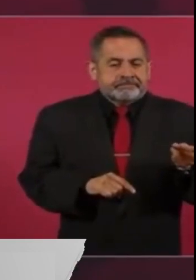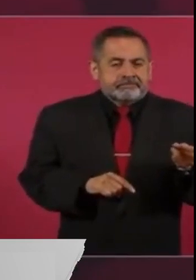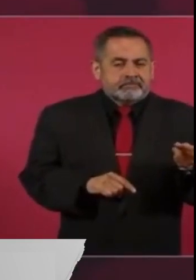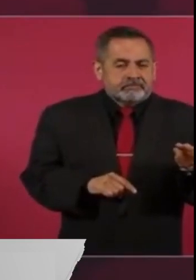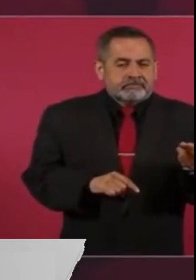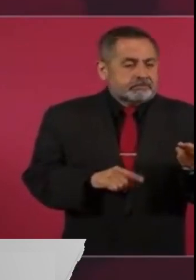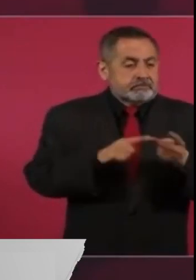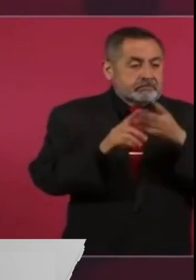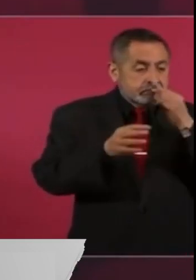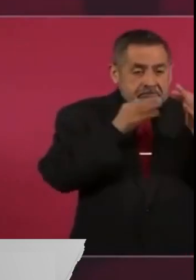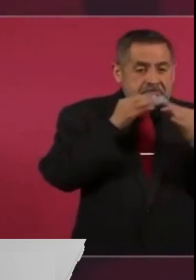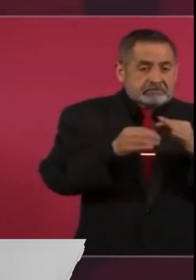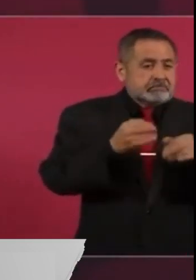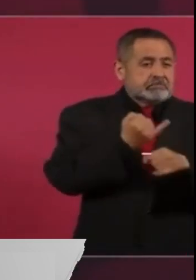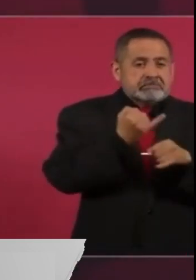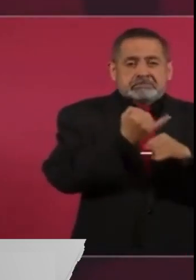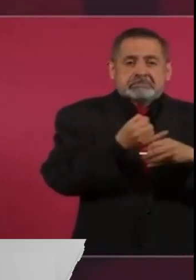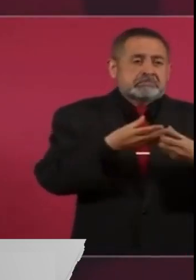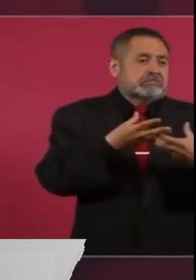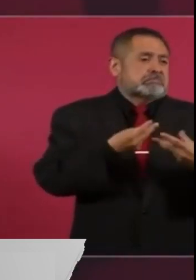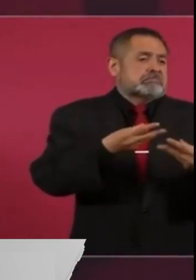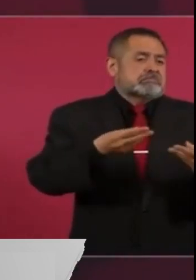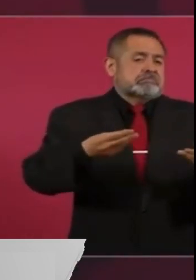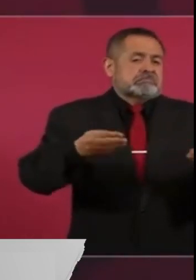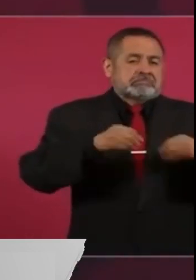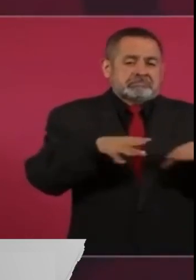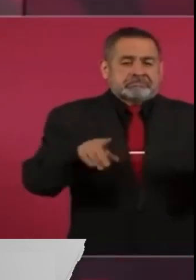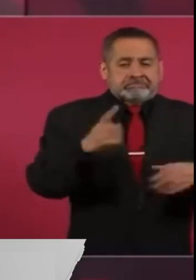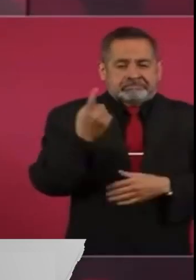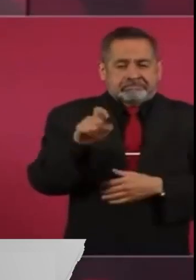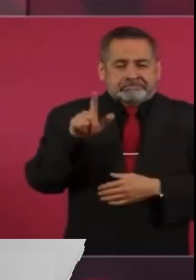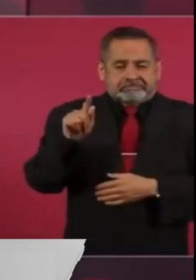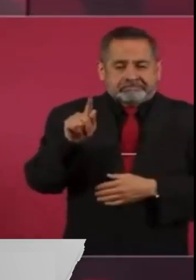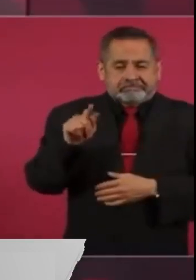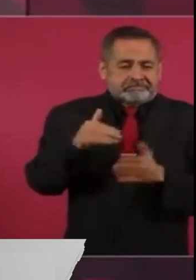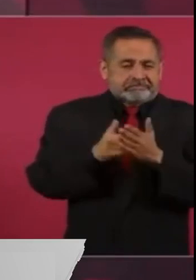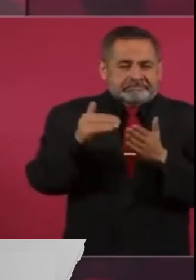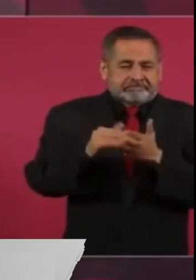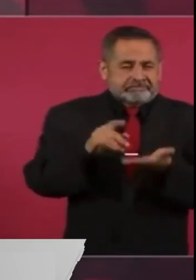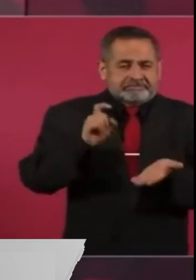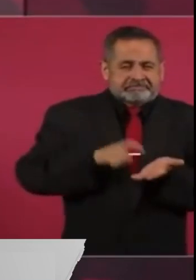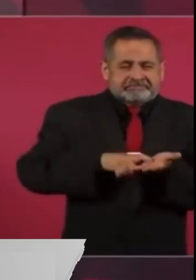viene esta campaña en las redes de los 170 millones de vistas, ¿no?